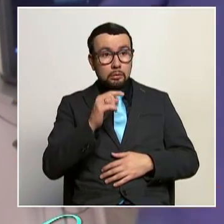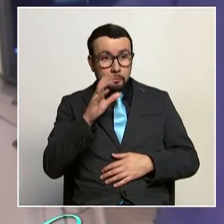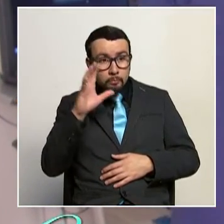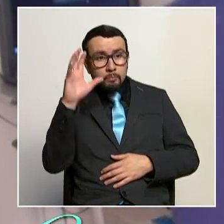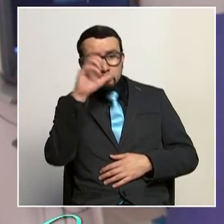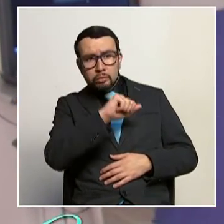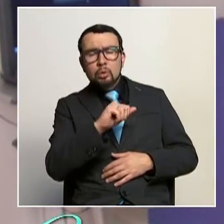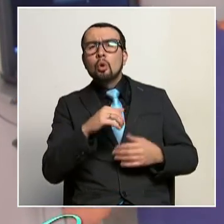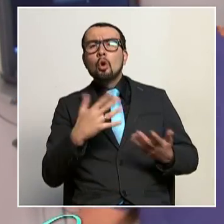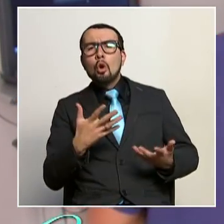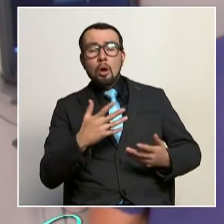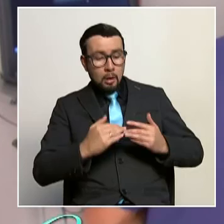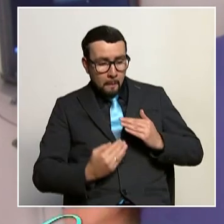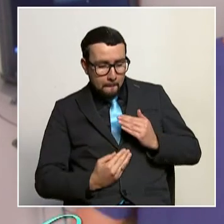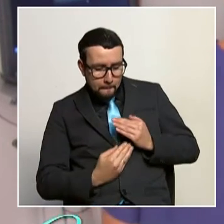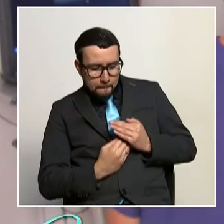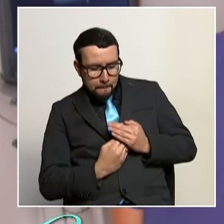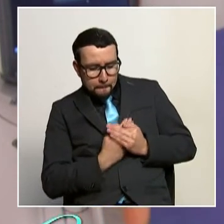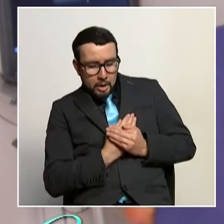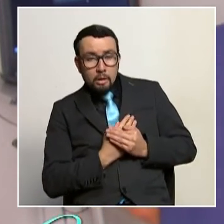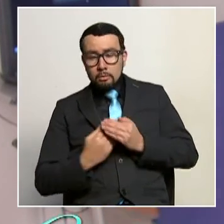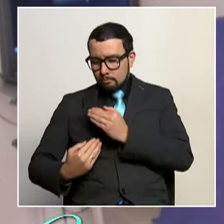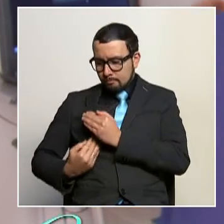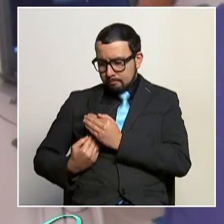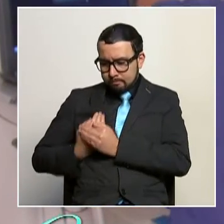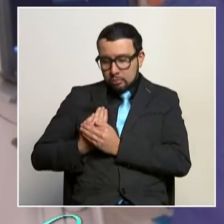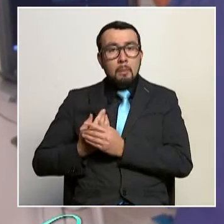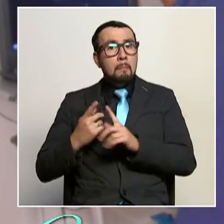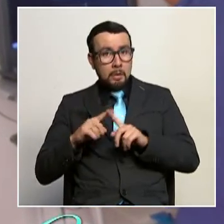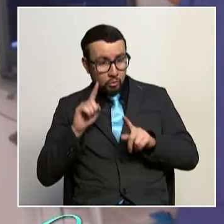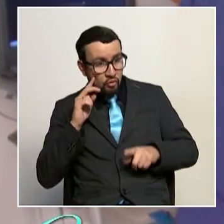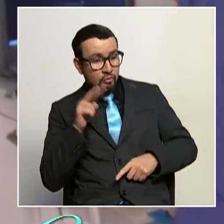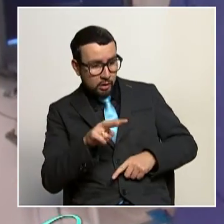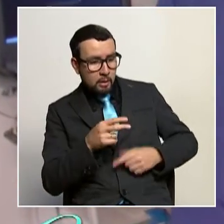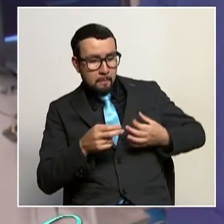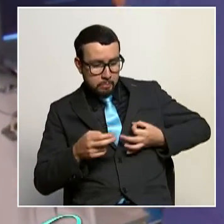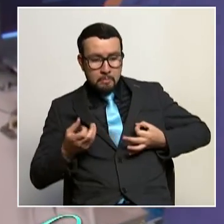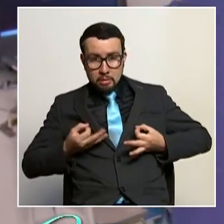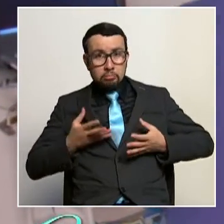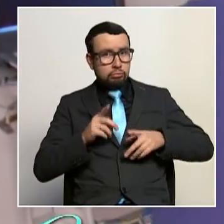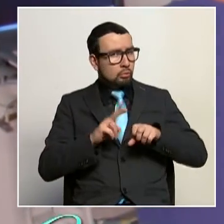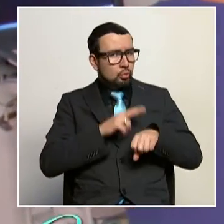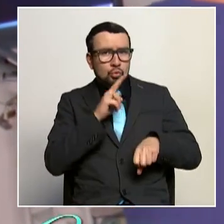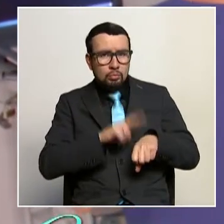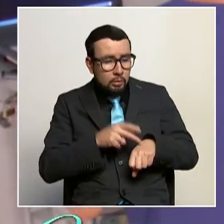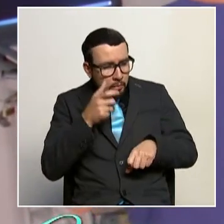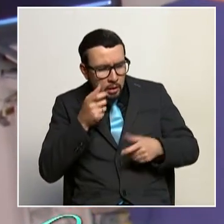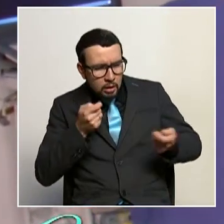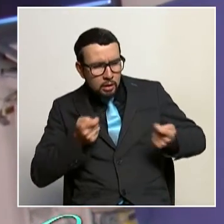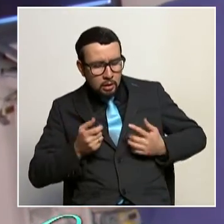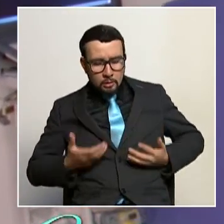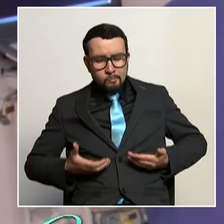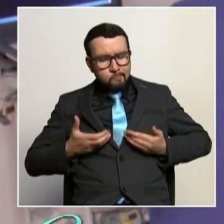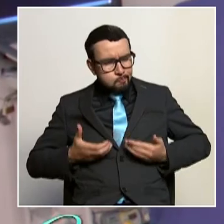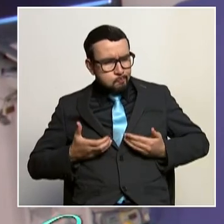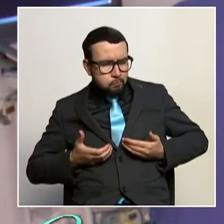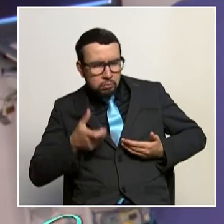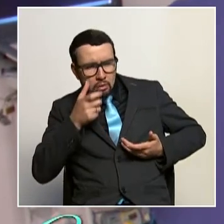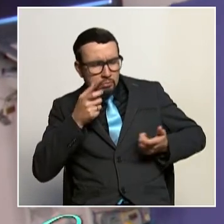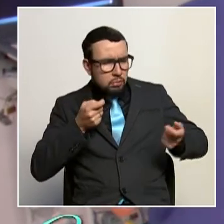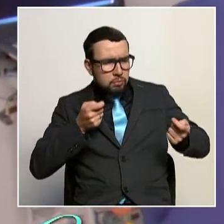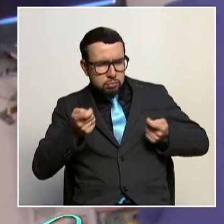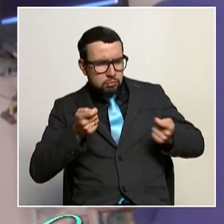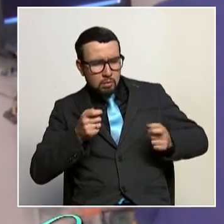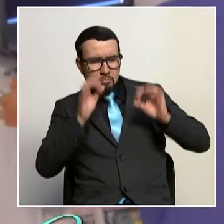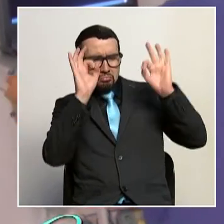esté la prótesis, pero se está viendo la glándula mamaria. Es decir, se están evaluando los dos procesos del